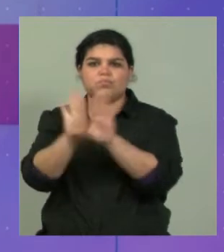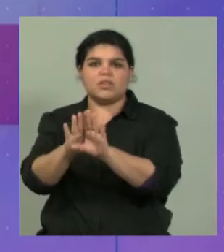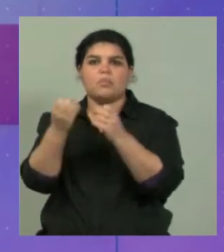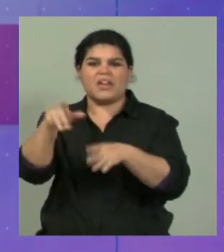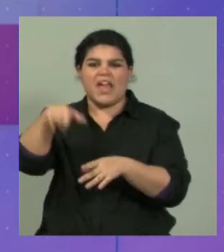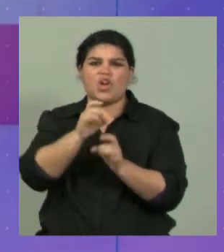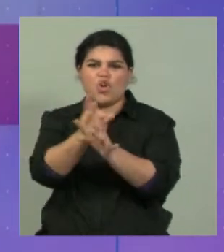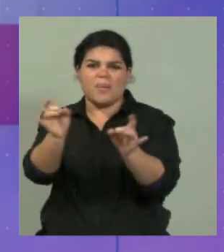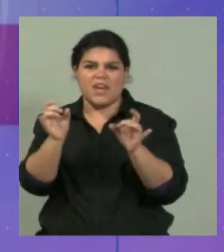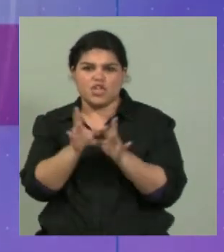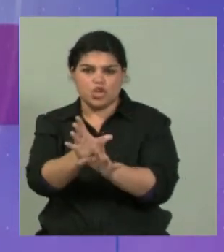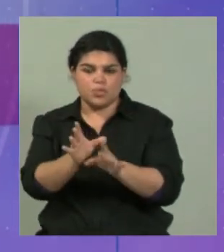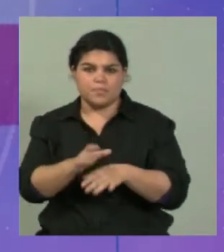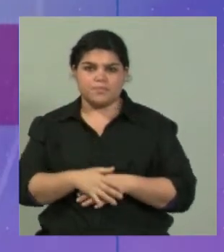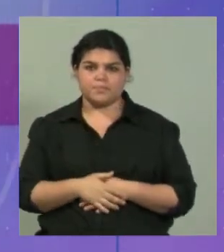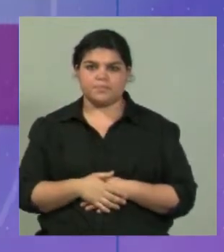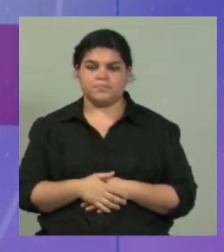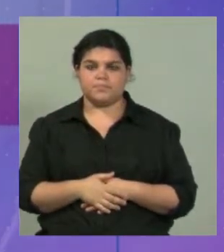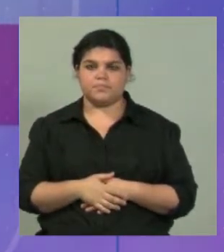contaminación.